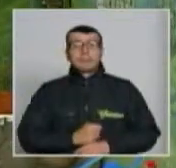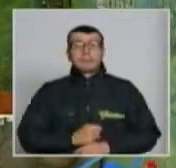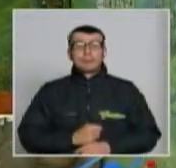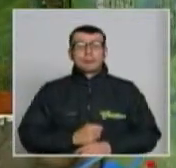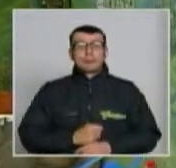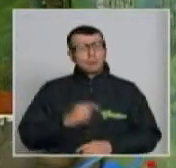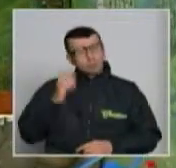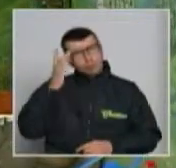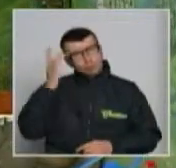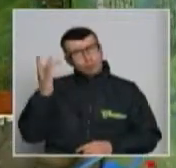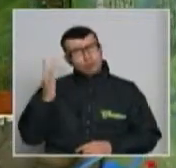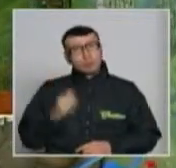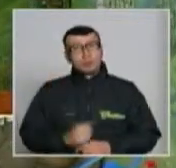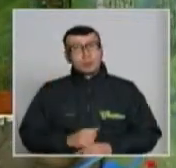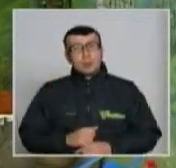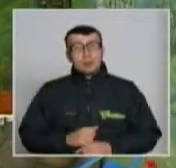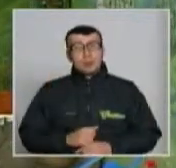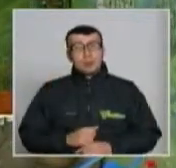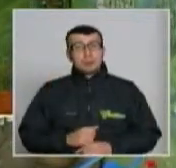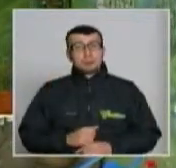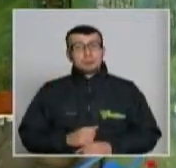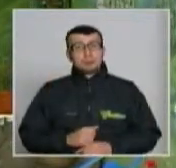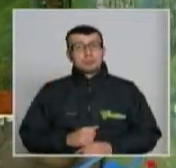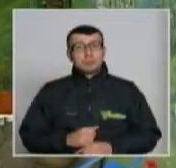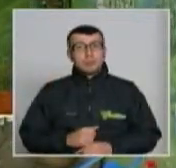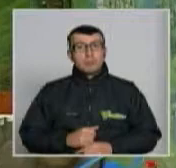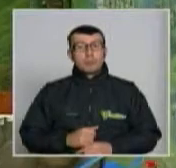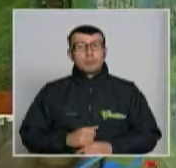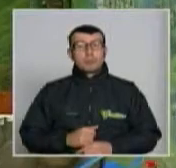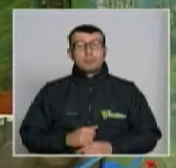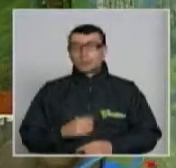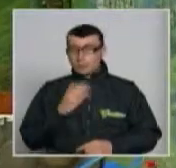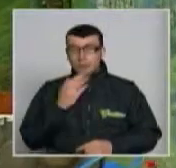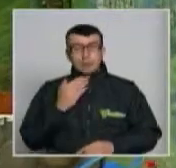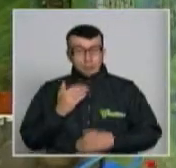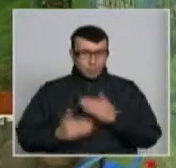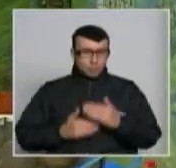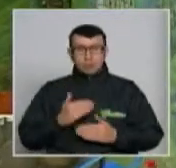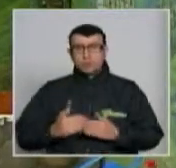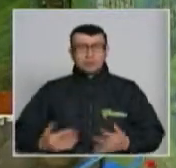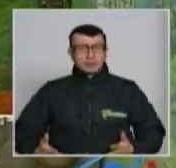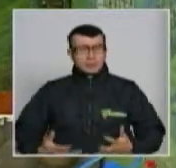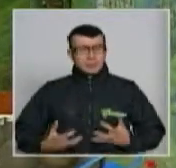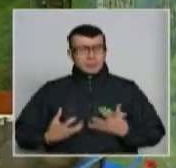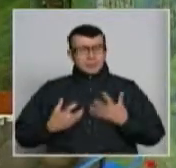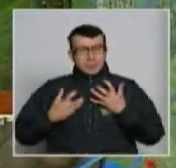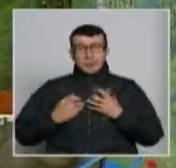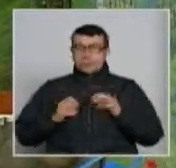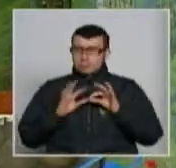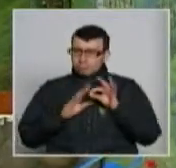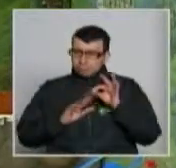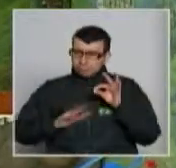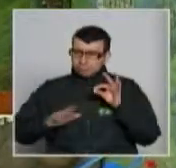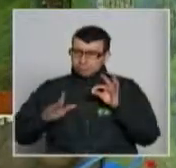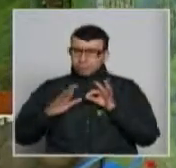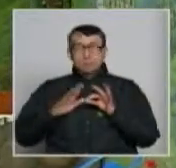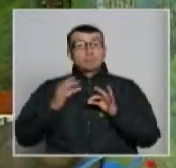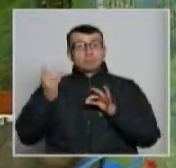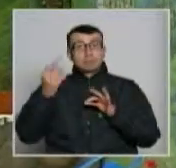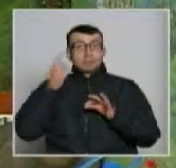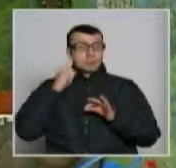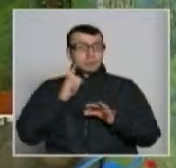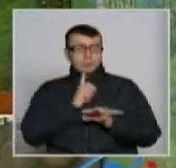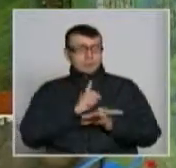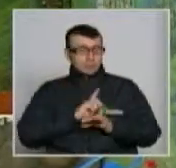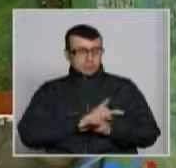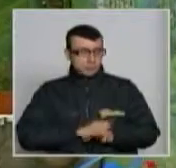mucha afinidad en el concepto del proceso infeccioso bacterial para llegar a las válvulas del